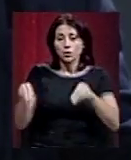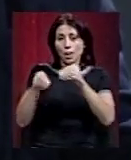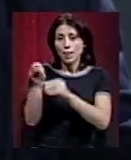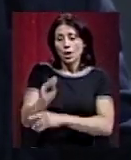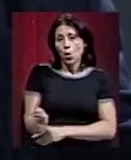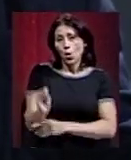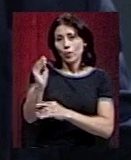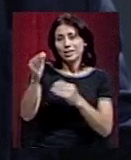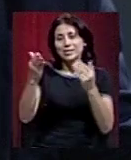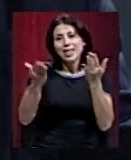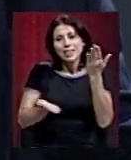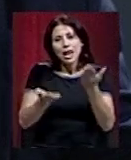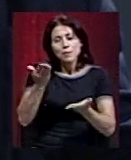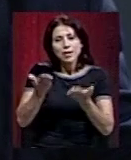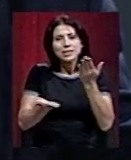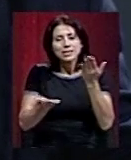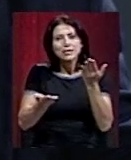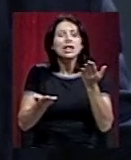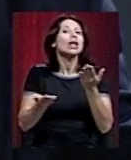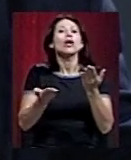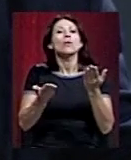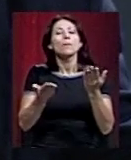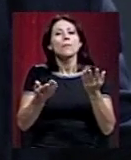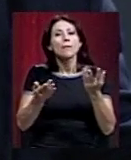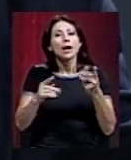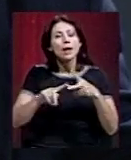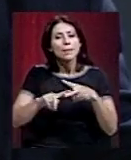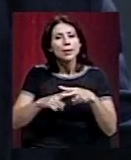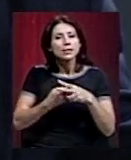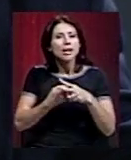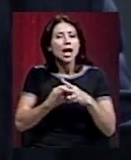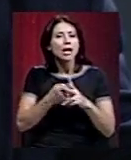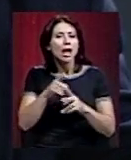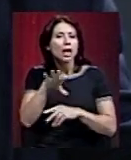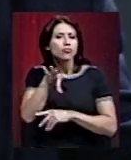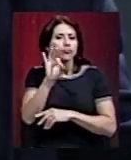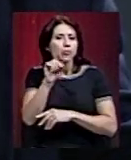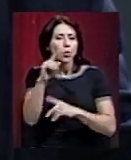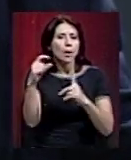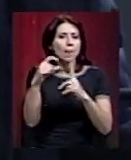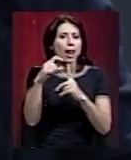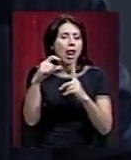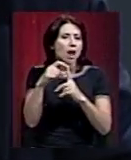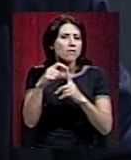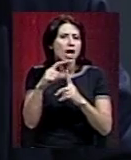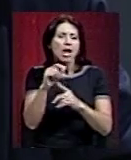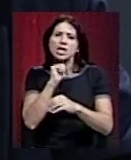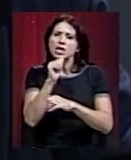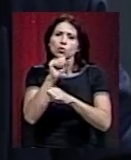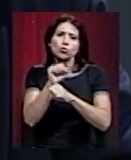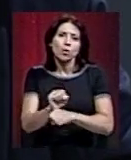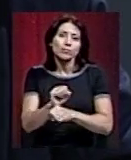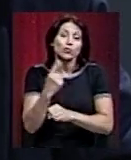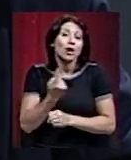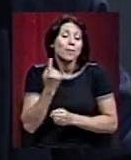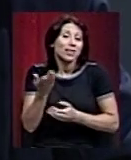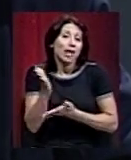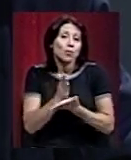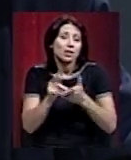tal vez van a empezar a encontrarlo una palabra inusual, excepto aquellos que lean los